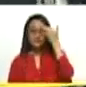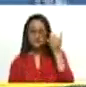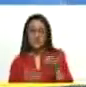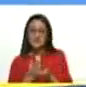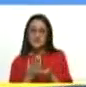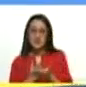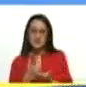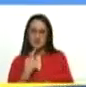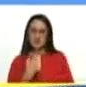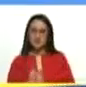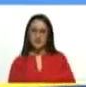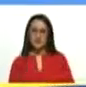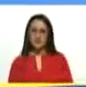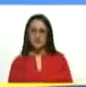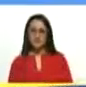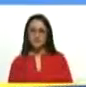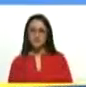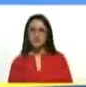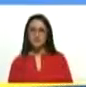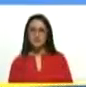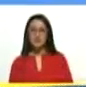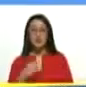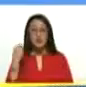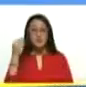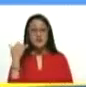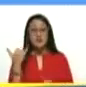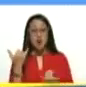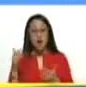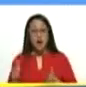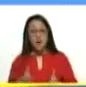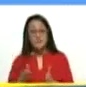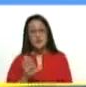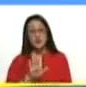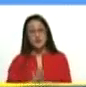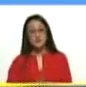Siempre lo hemos dicho. Y creo que vamos por ese camino.